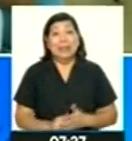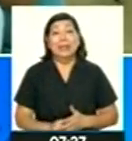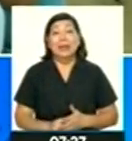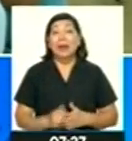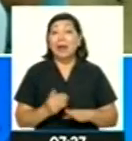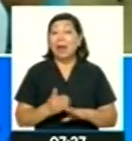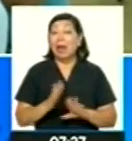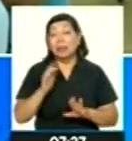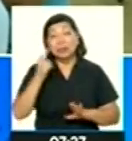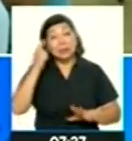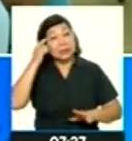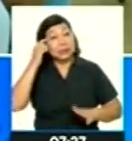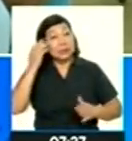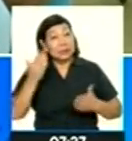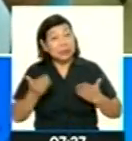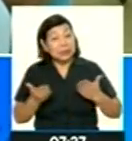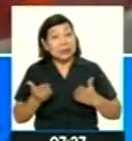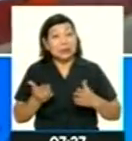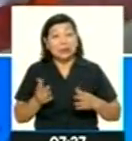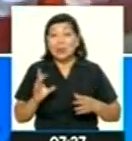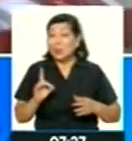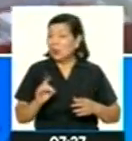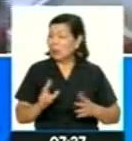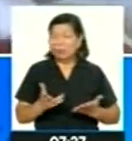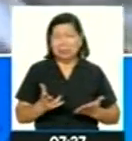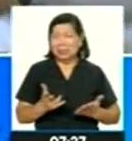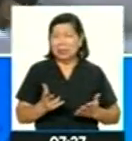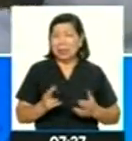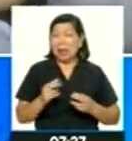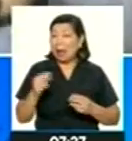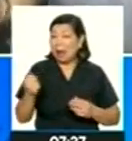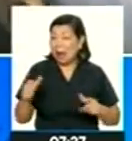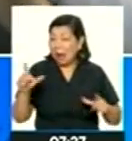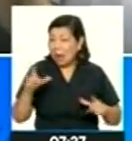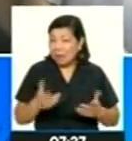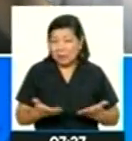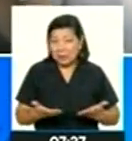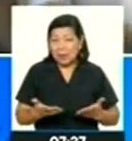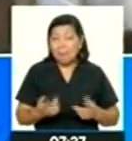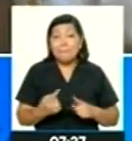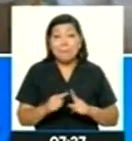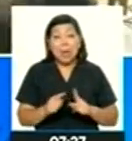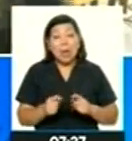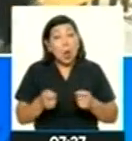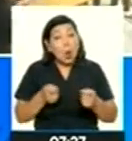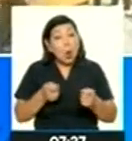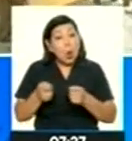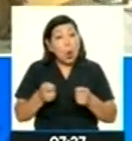la sospecha de caso de dengue, no hay que esperar un resultado de laboratorio, sino